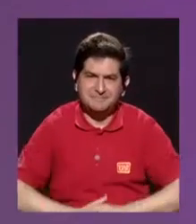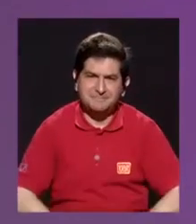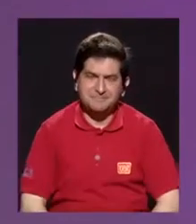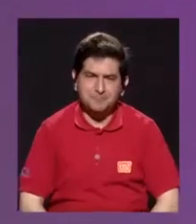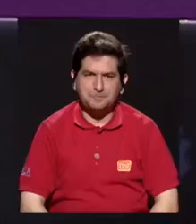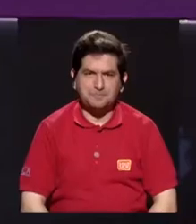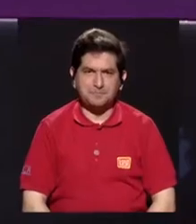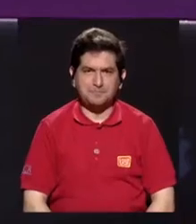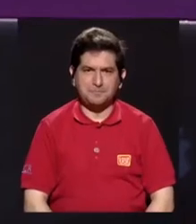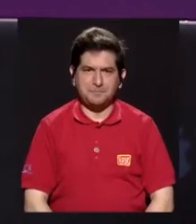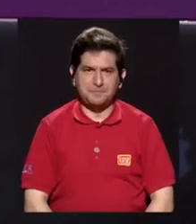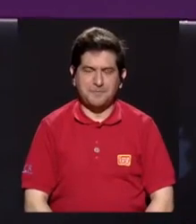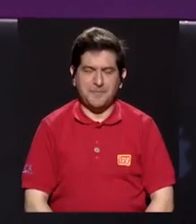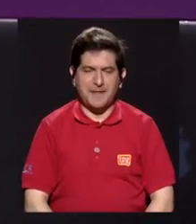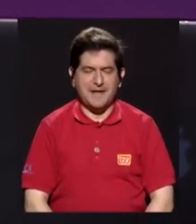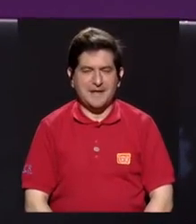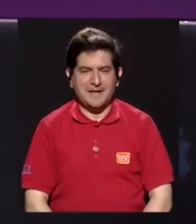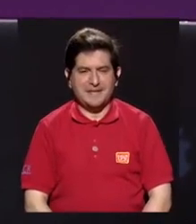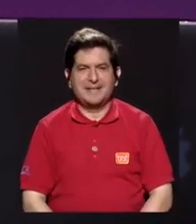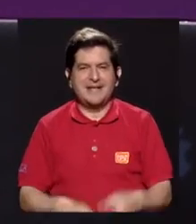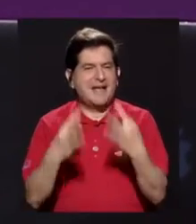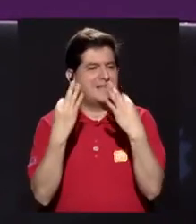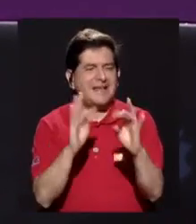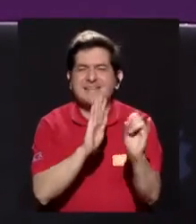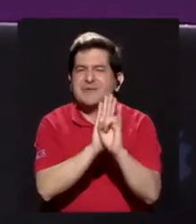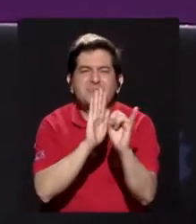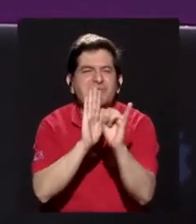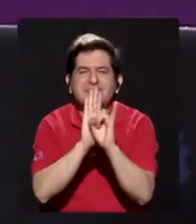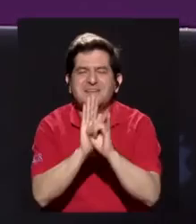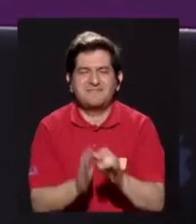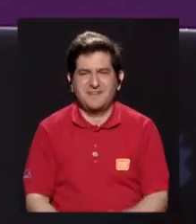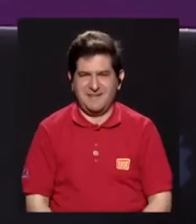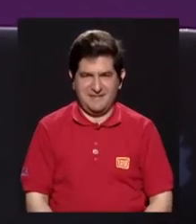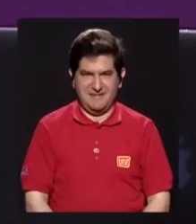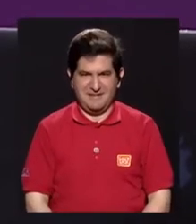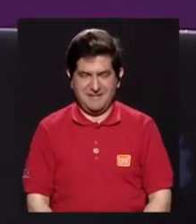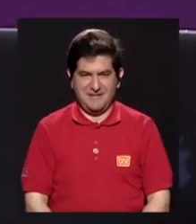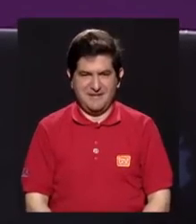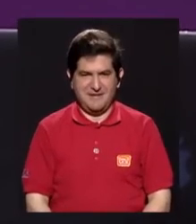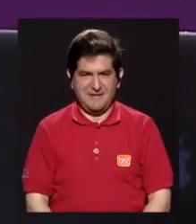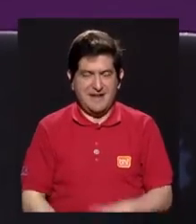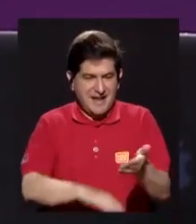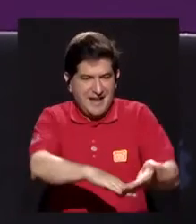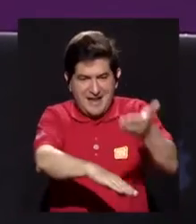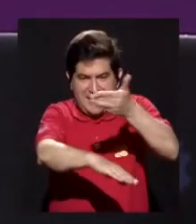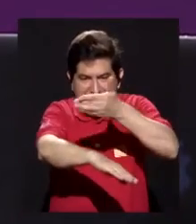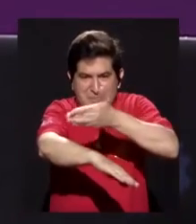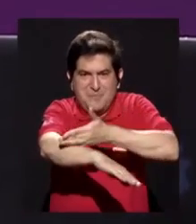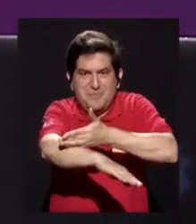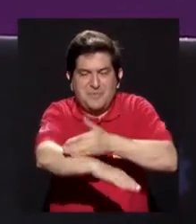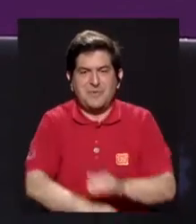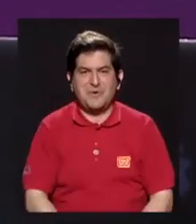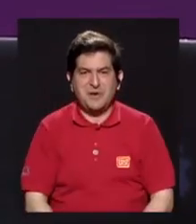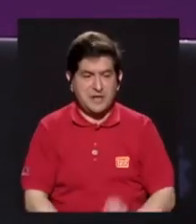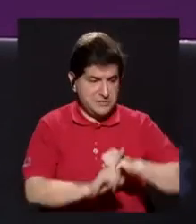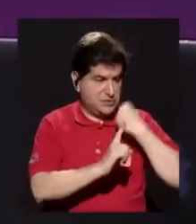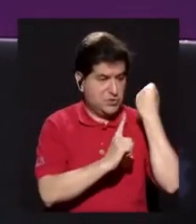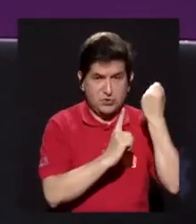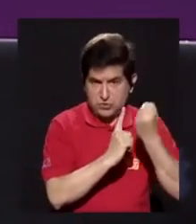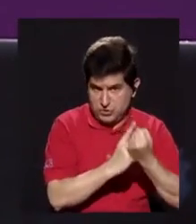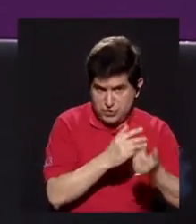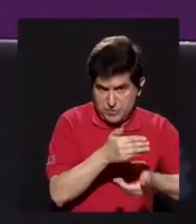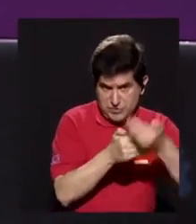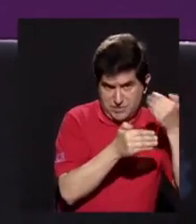¿Qué es lo que hace que, a ver, es como para tratando de identificar qué es lo que hace que dar ese salto de estar en una